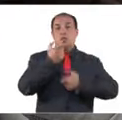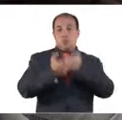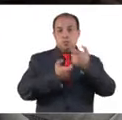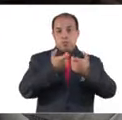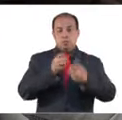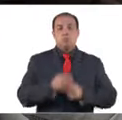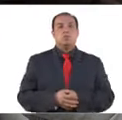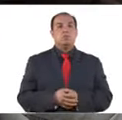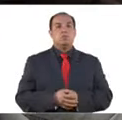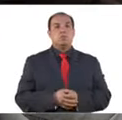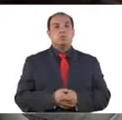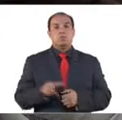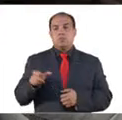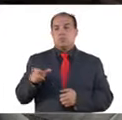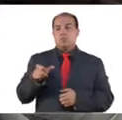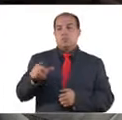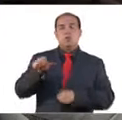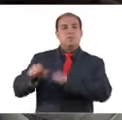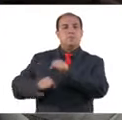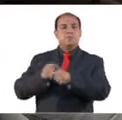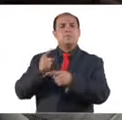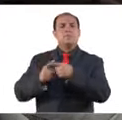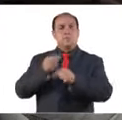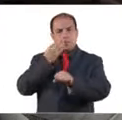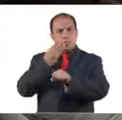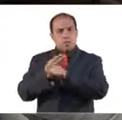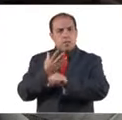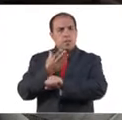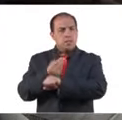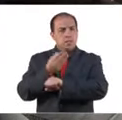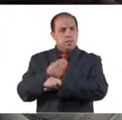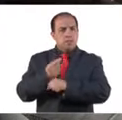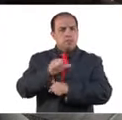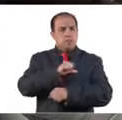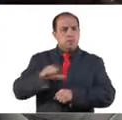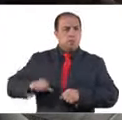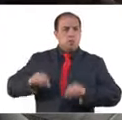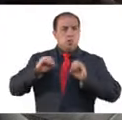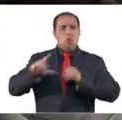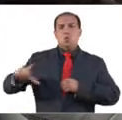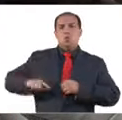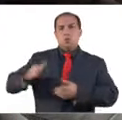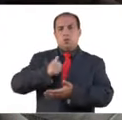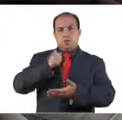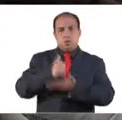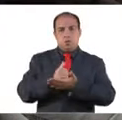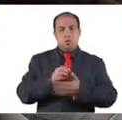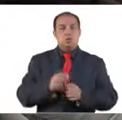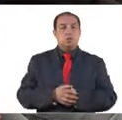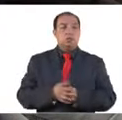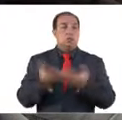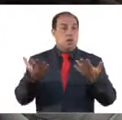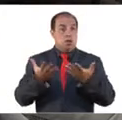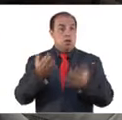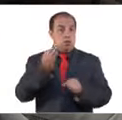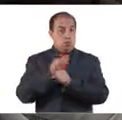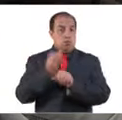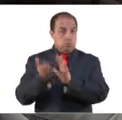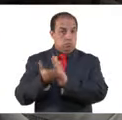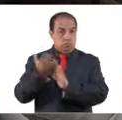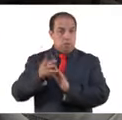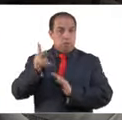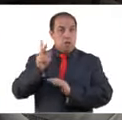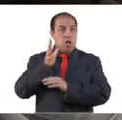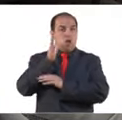Las ciclovías, ¿el mantenimiento a cargo de quién está, de las alcaldías o del gobierno de la ciudad? Porque se están haciendo, pues, pero